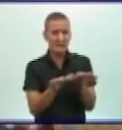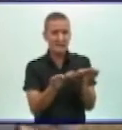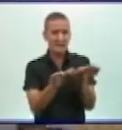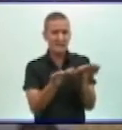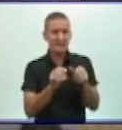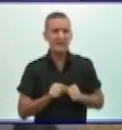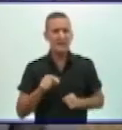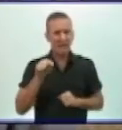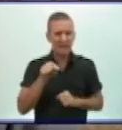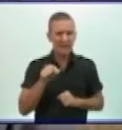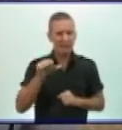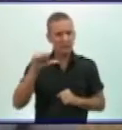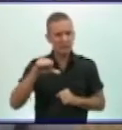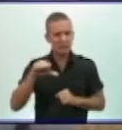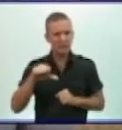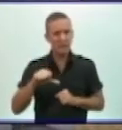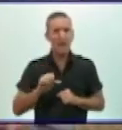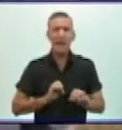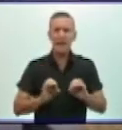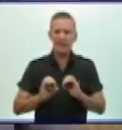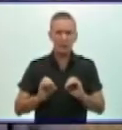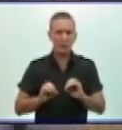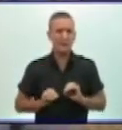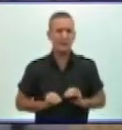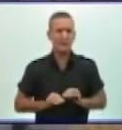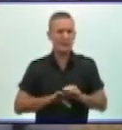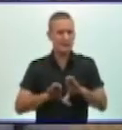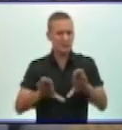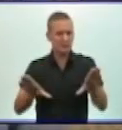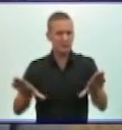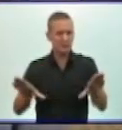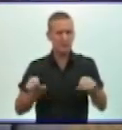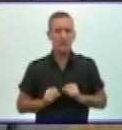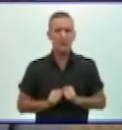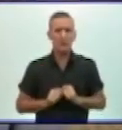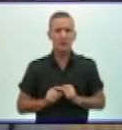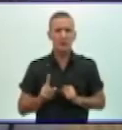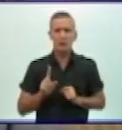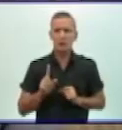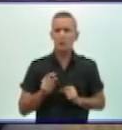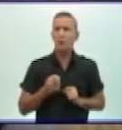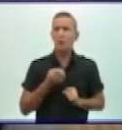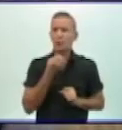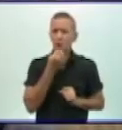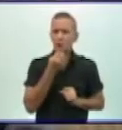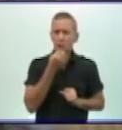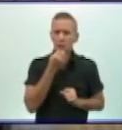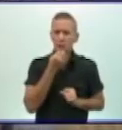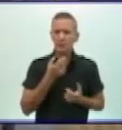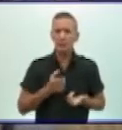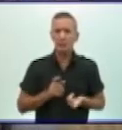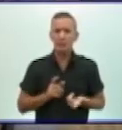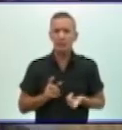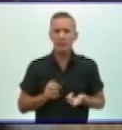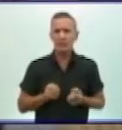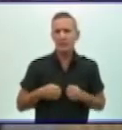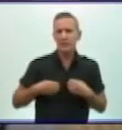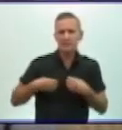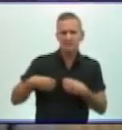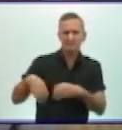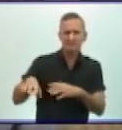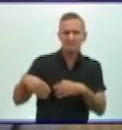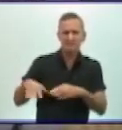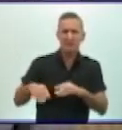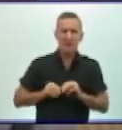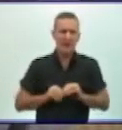de conservar esa naturaleza que me rodea, que no tengo el derecho de destruirla, porque también es cuando se habla de deber, pues también se combina un poco